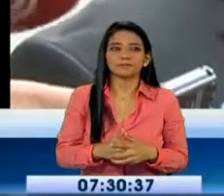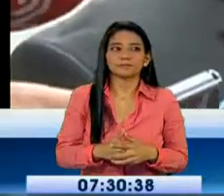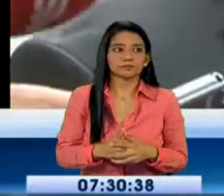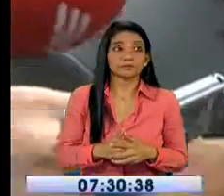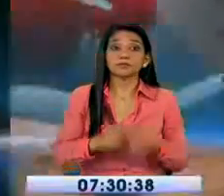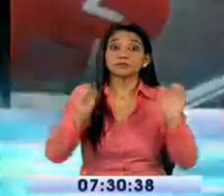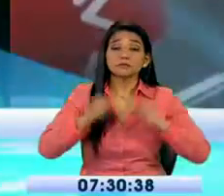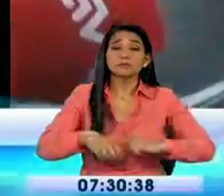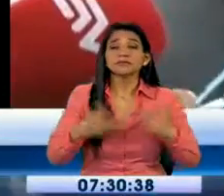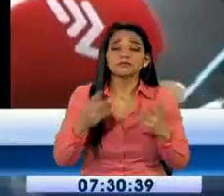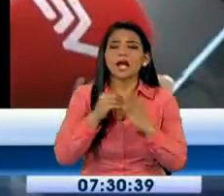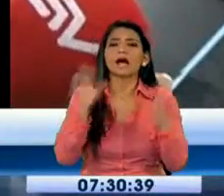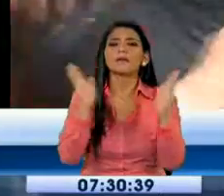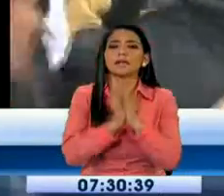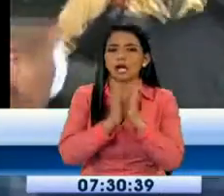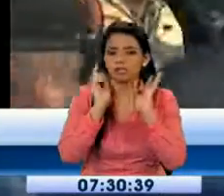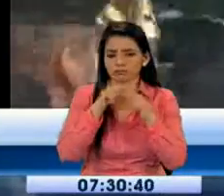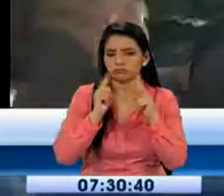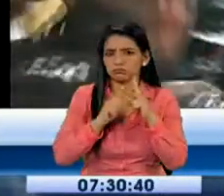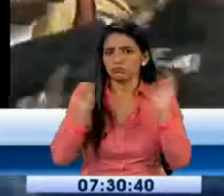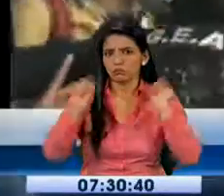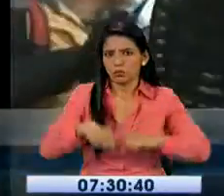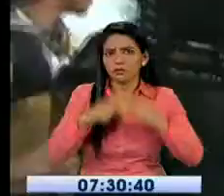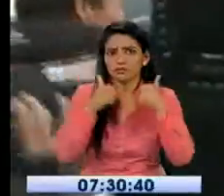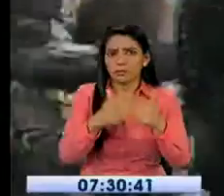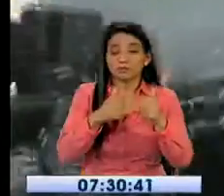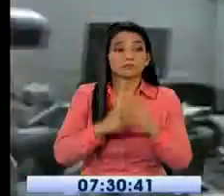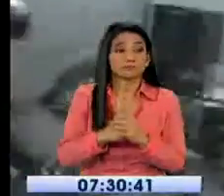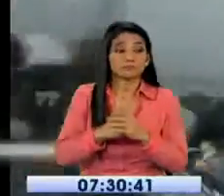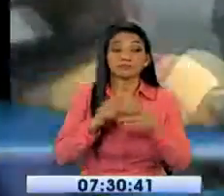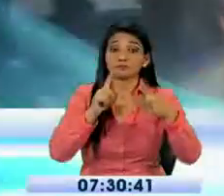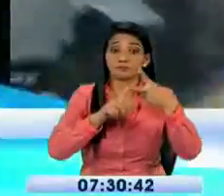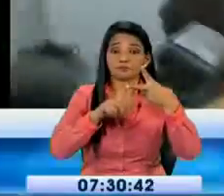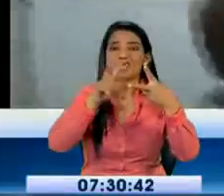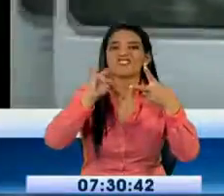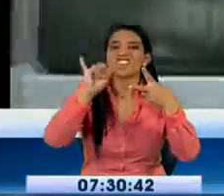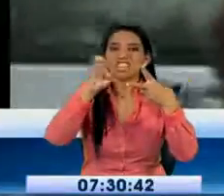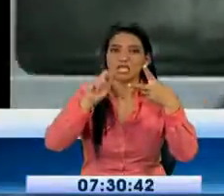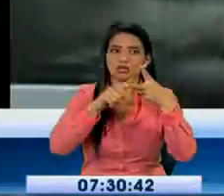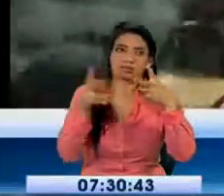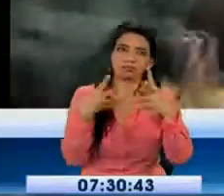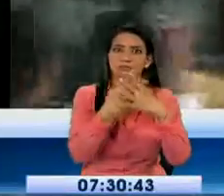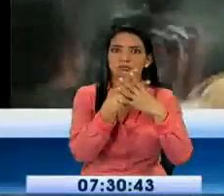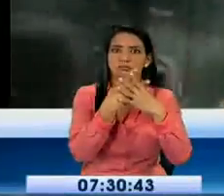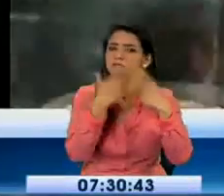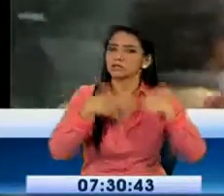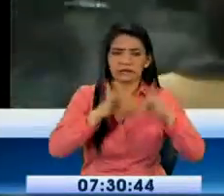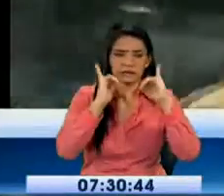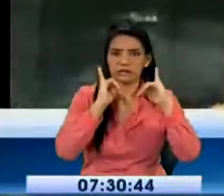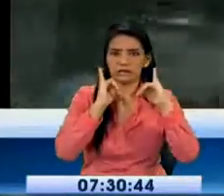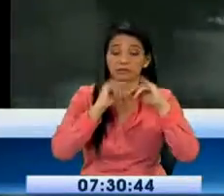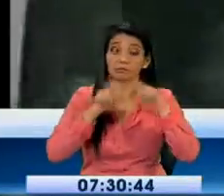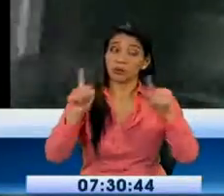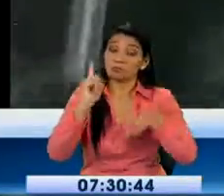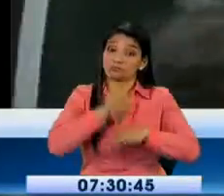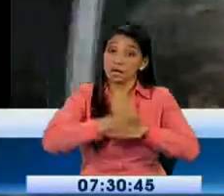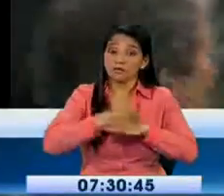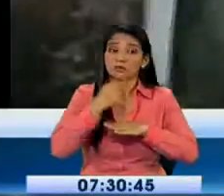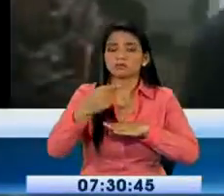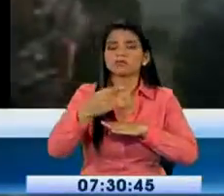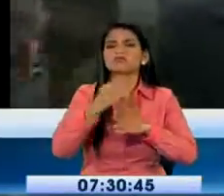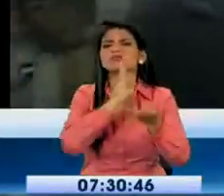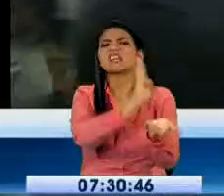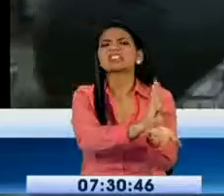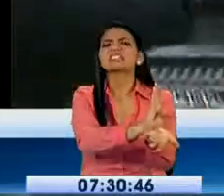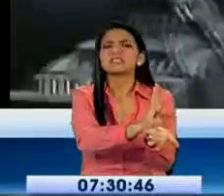aplique en una medida de esto con esto inició l continuará en prisión y lo que sea acertó a la jueza es ordenar que el instituto